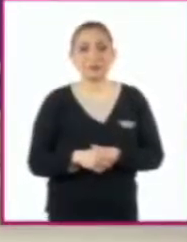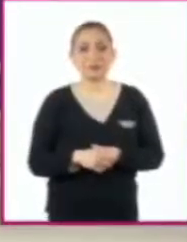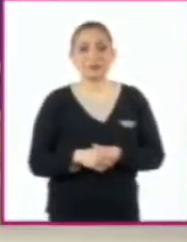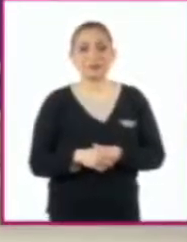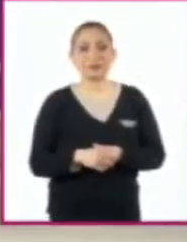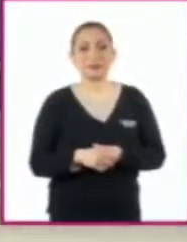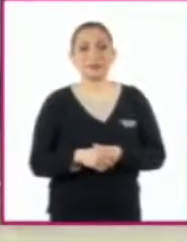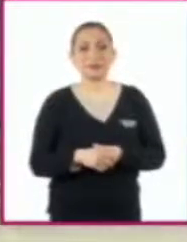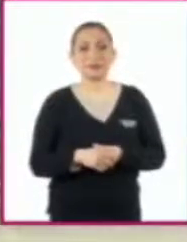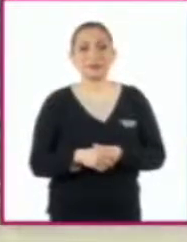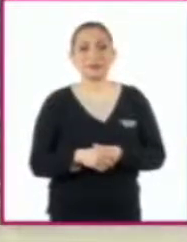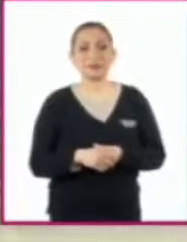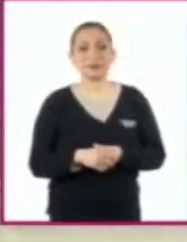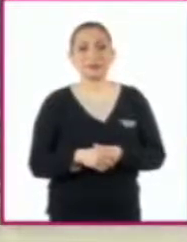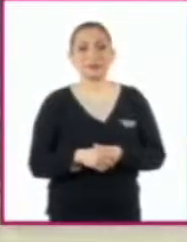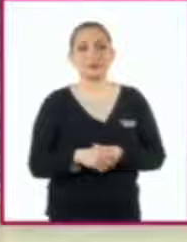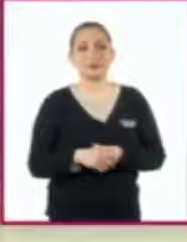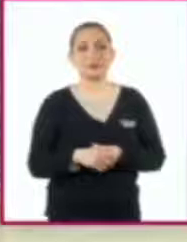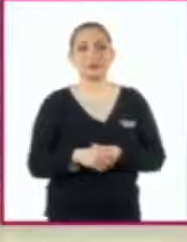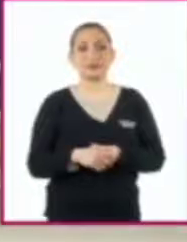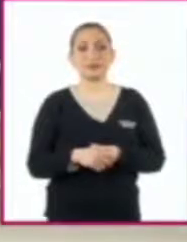Gracias.